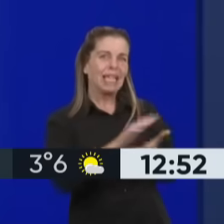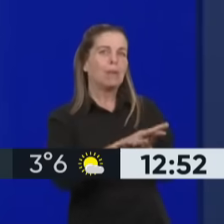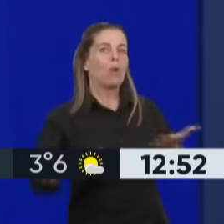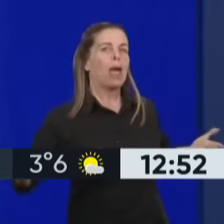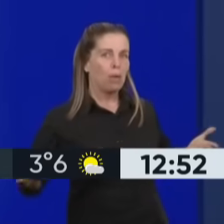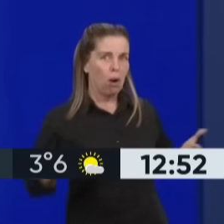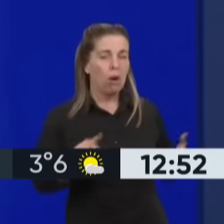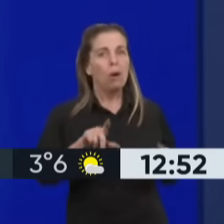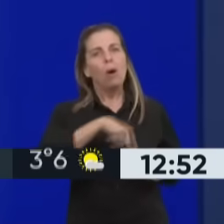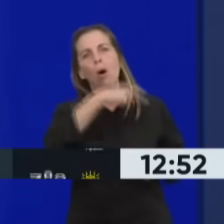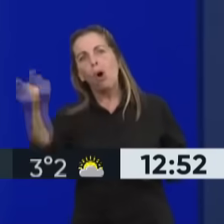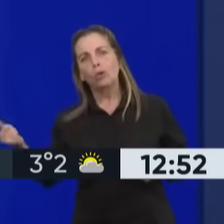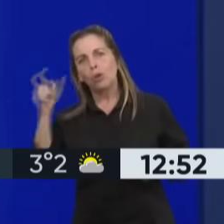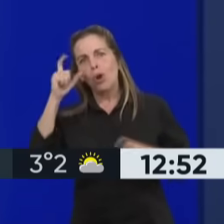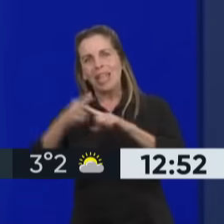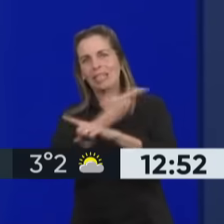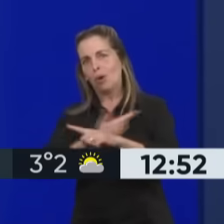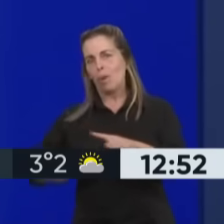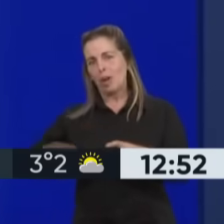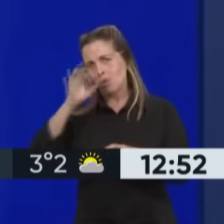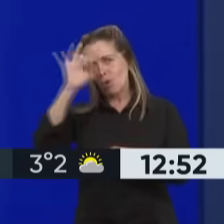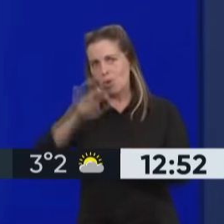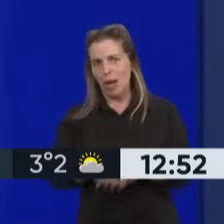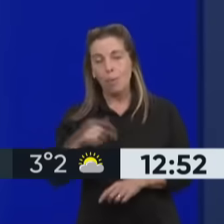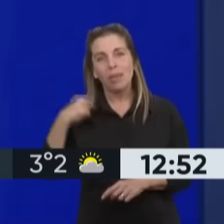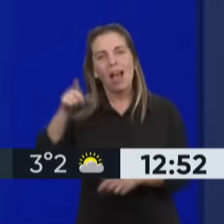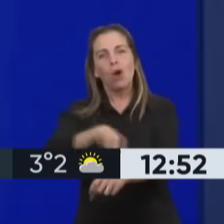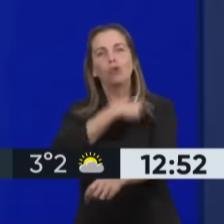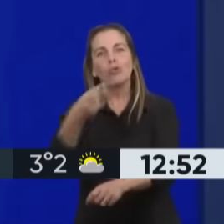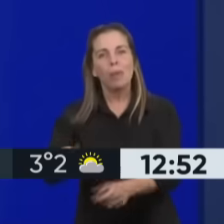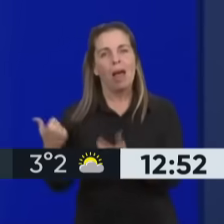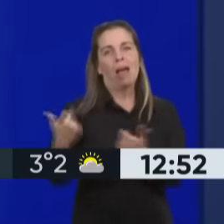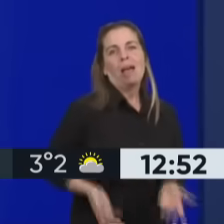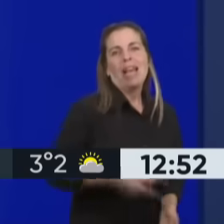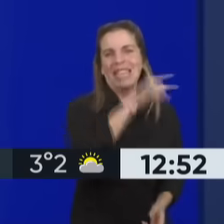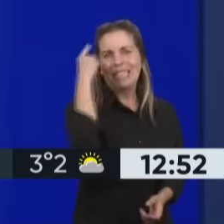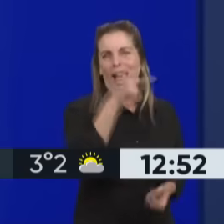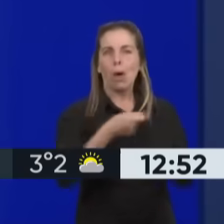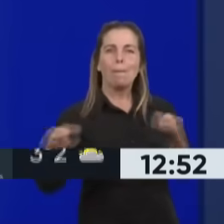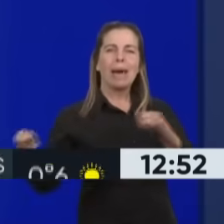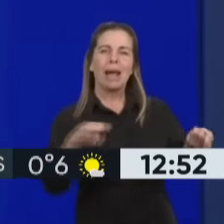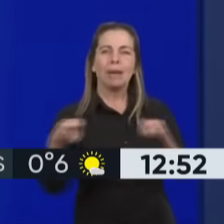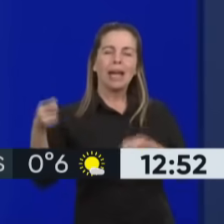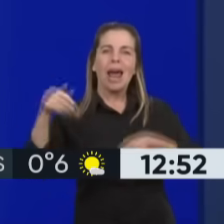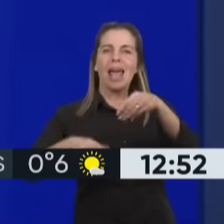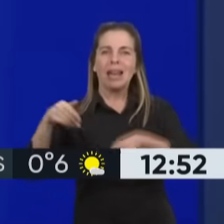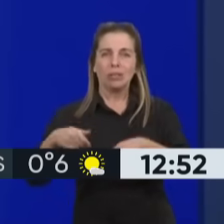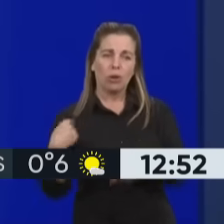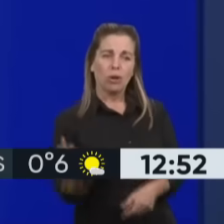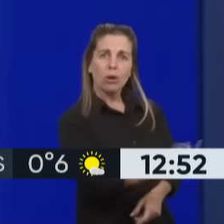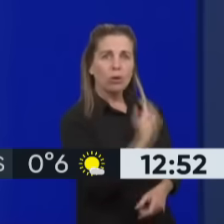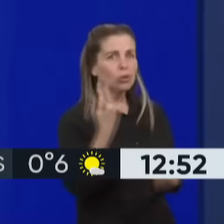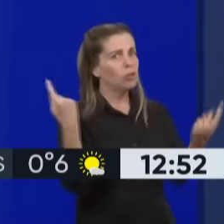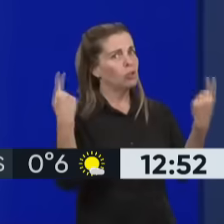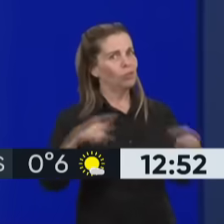cuando los oficialismos son oficialismo quieren utilizar la maquinaria del Estado para torcer el rumbo de las elecciones. Nosotros, en